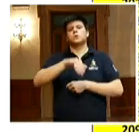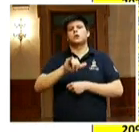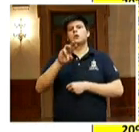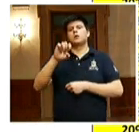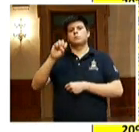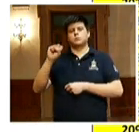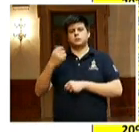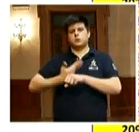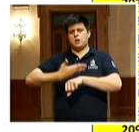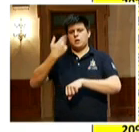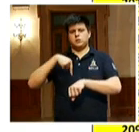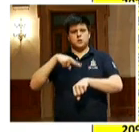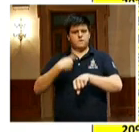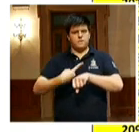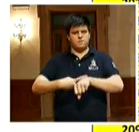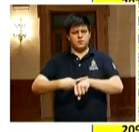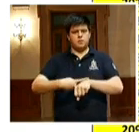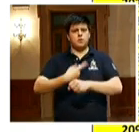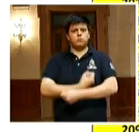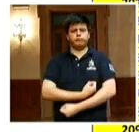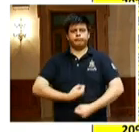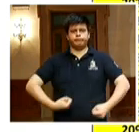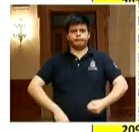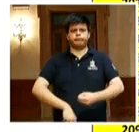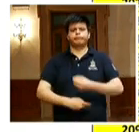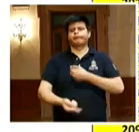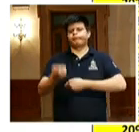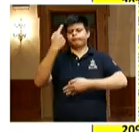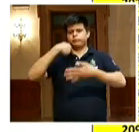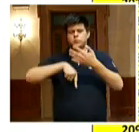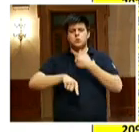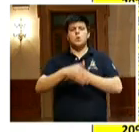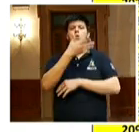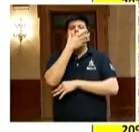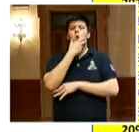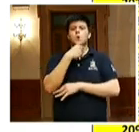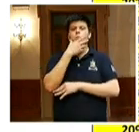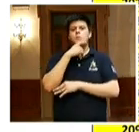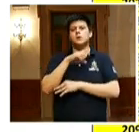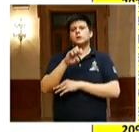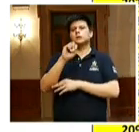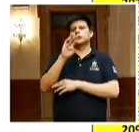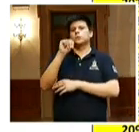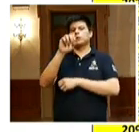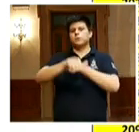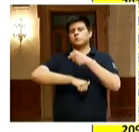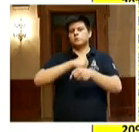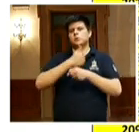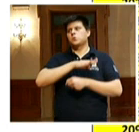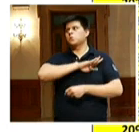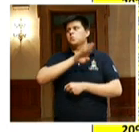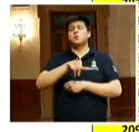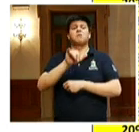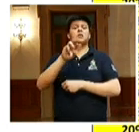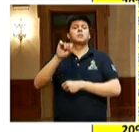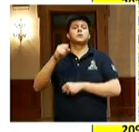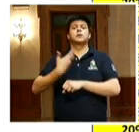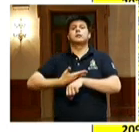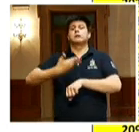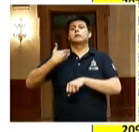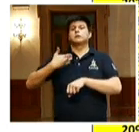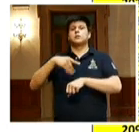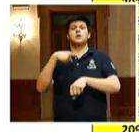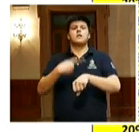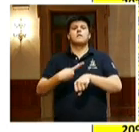con obesidad el siguiente caso masculino de 69 años fallece en el seguro social con hipertensión